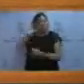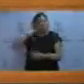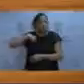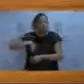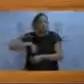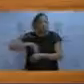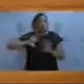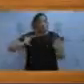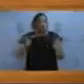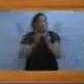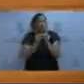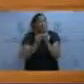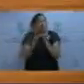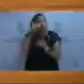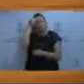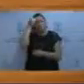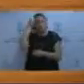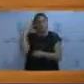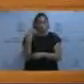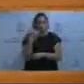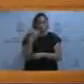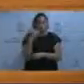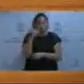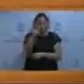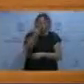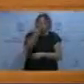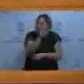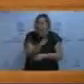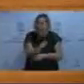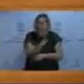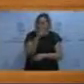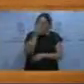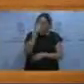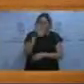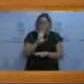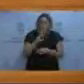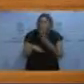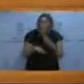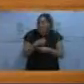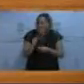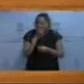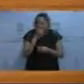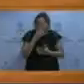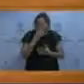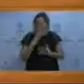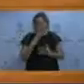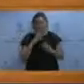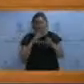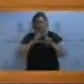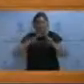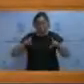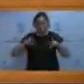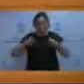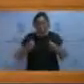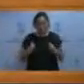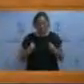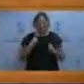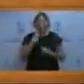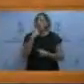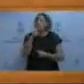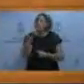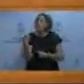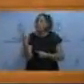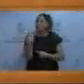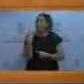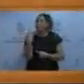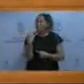usted no sabe qué hacer muy bien con la empresa. Y yo sí le digo algo. Lo que sí sé es que